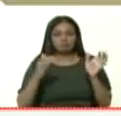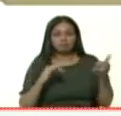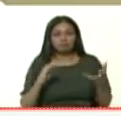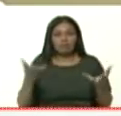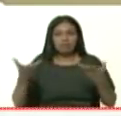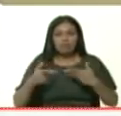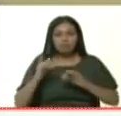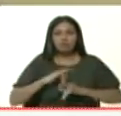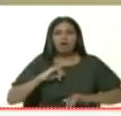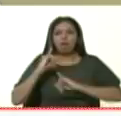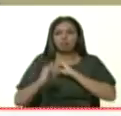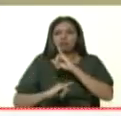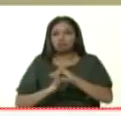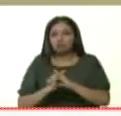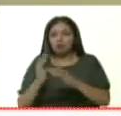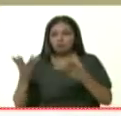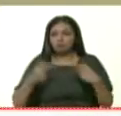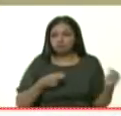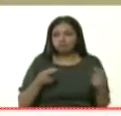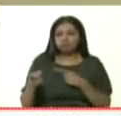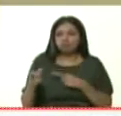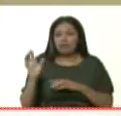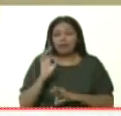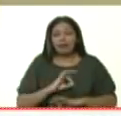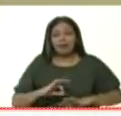nada del exterior ahora. ¡Nada!